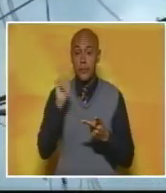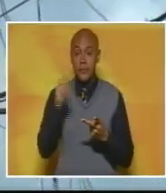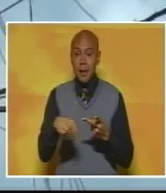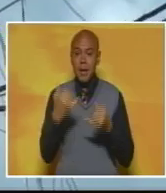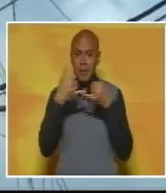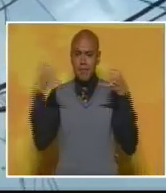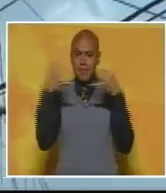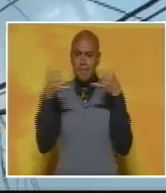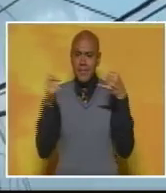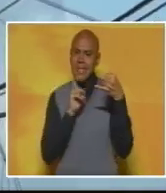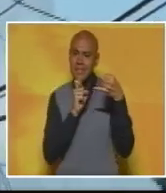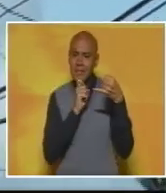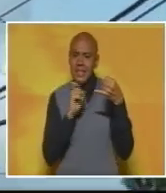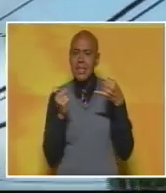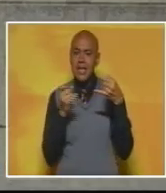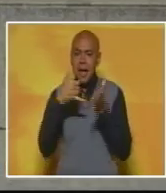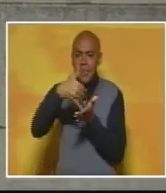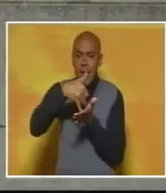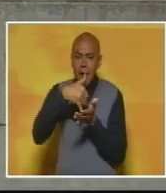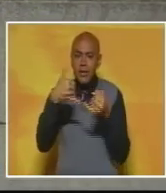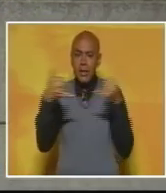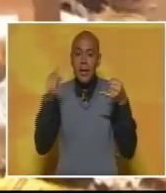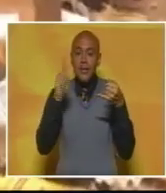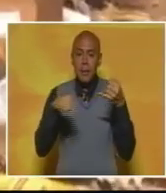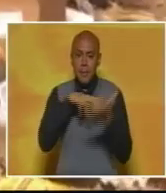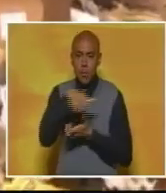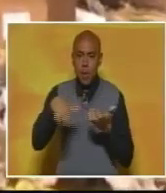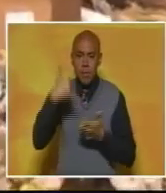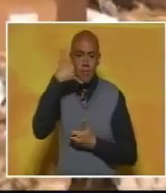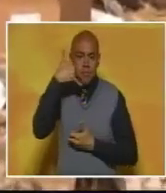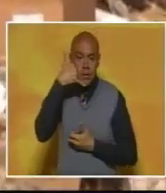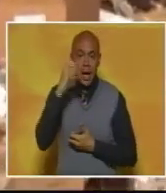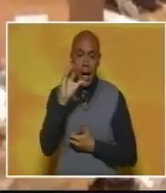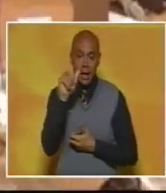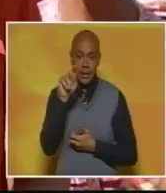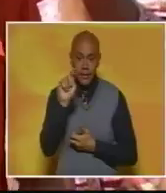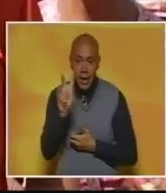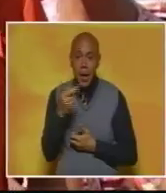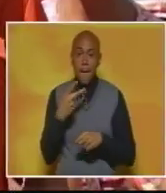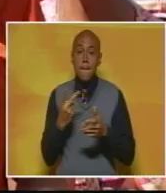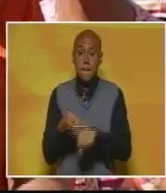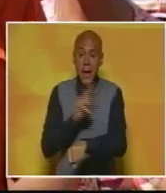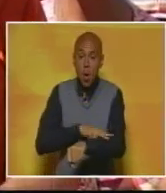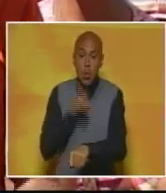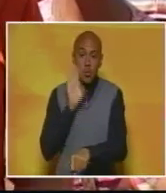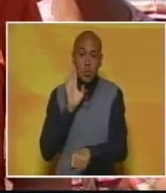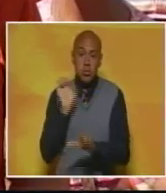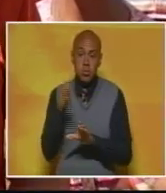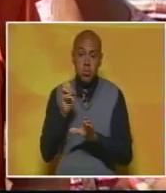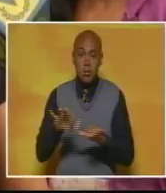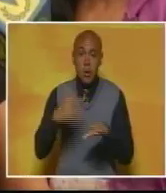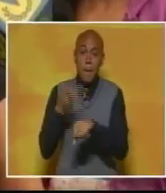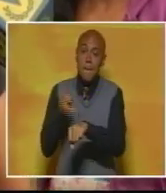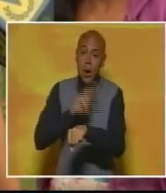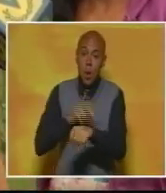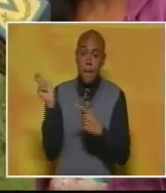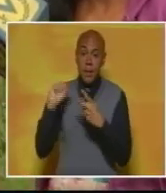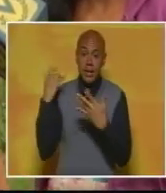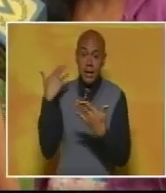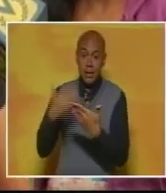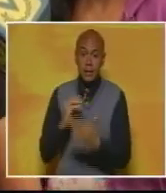fallas eléctricas y las fallas del servicio de Cantebet y aseo urbano se han intensificado en los últimos meses.